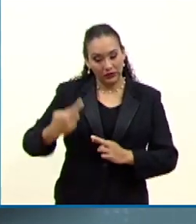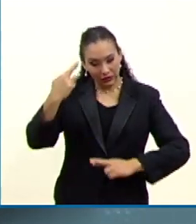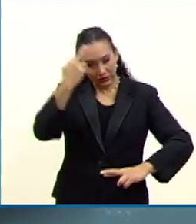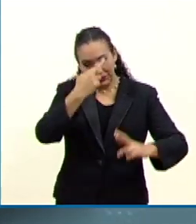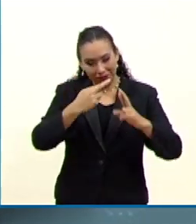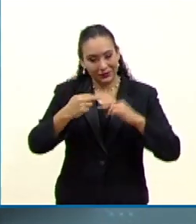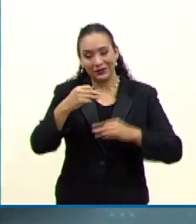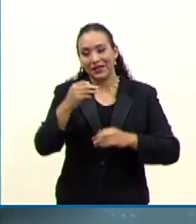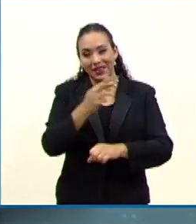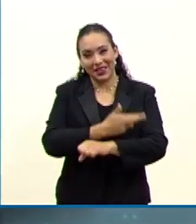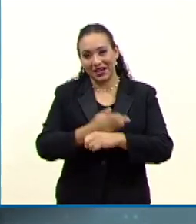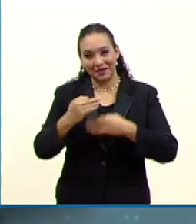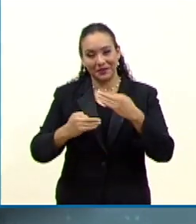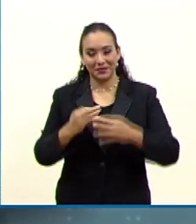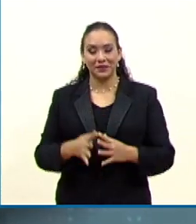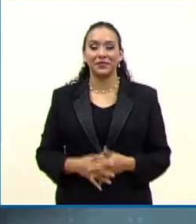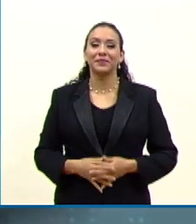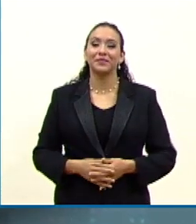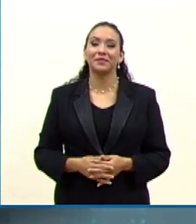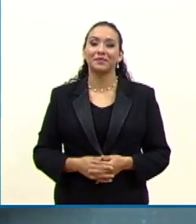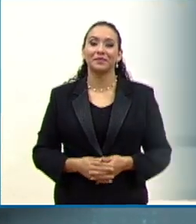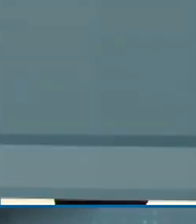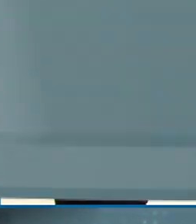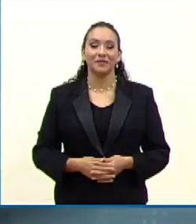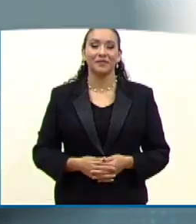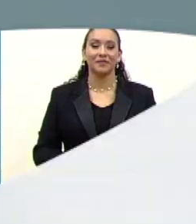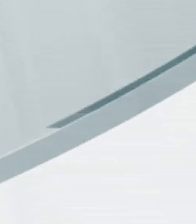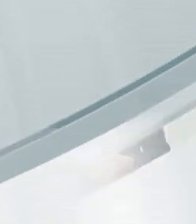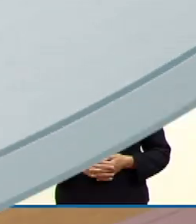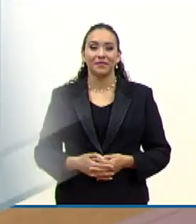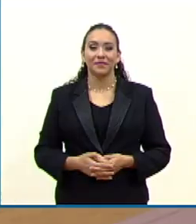Poder Judicial de la Federación, Jesús Daza.